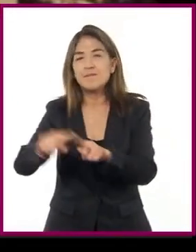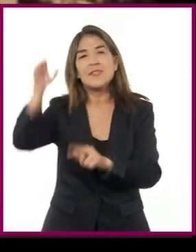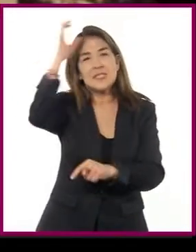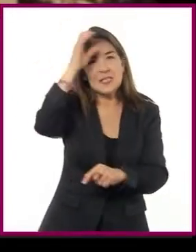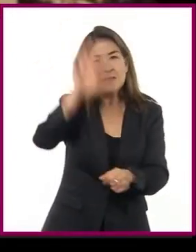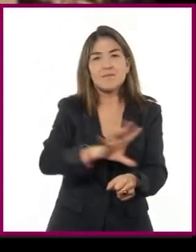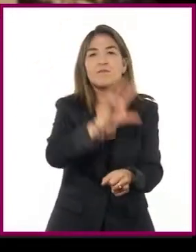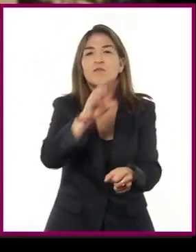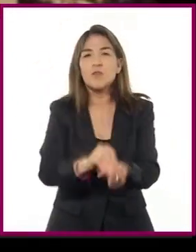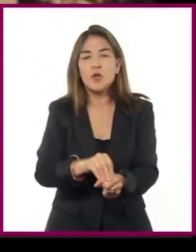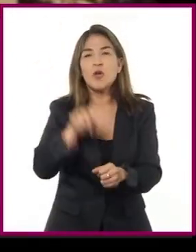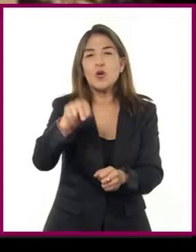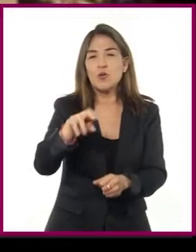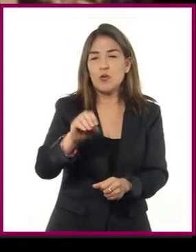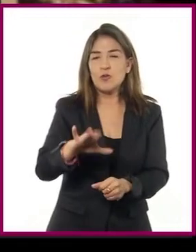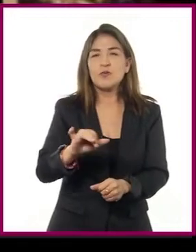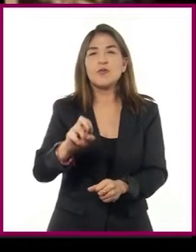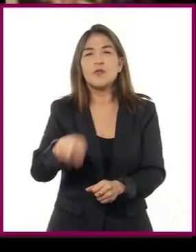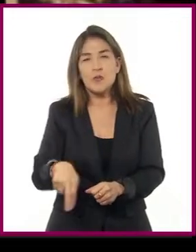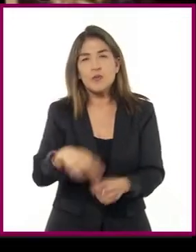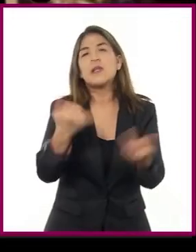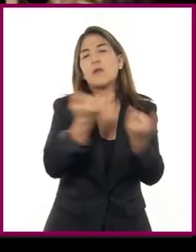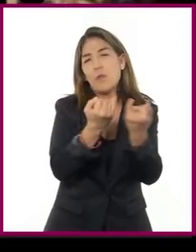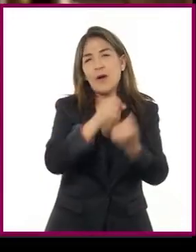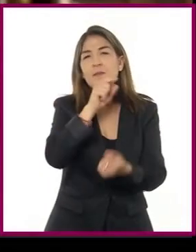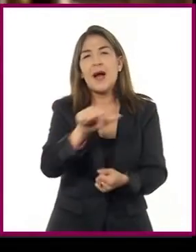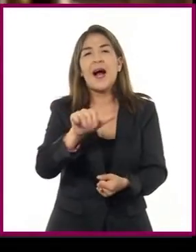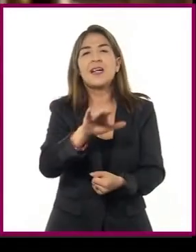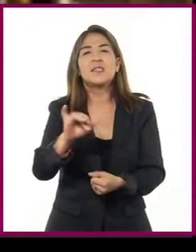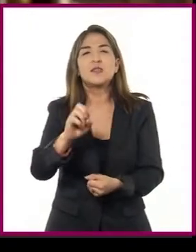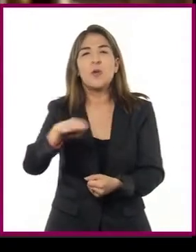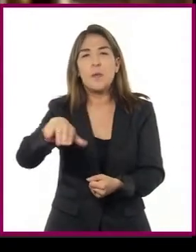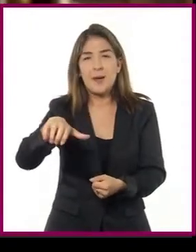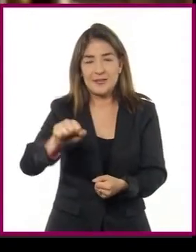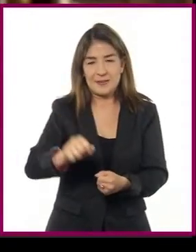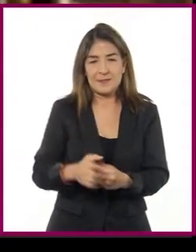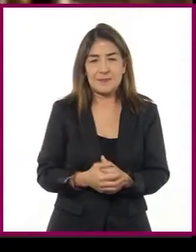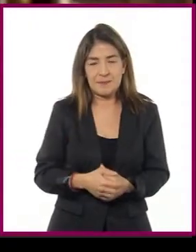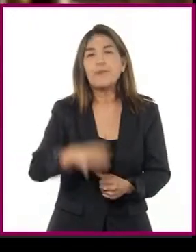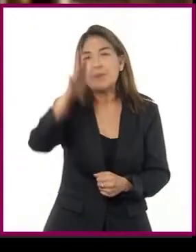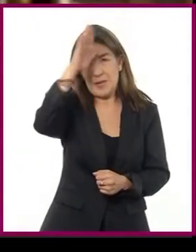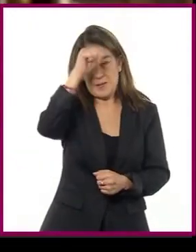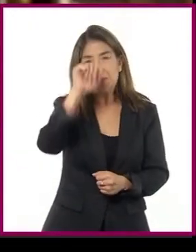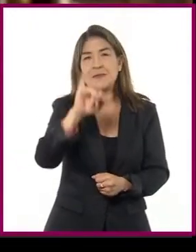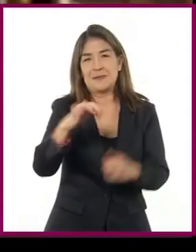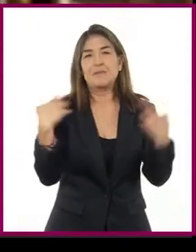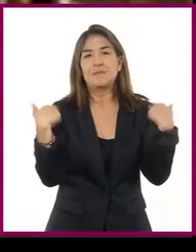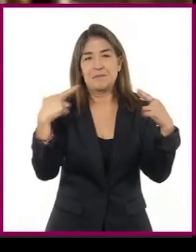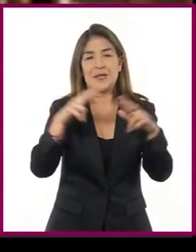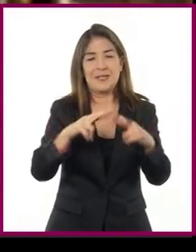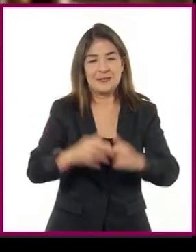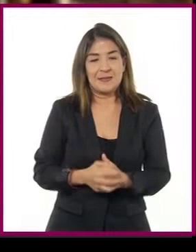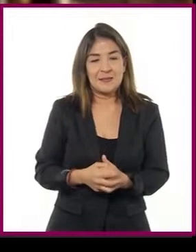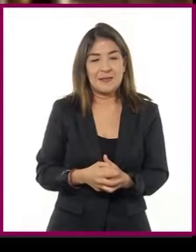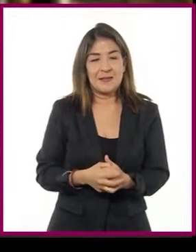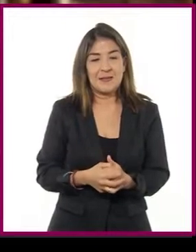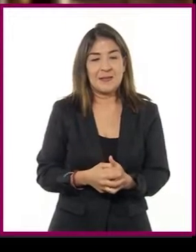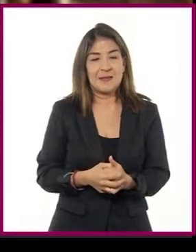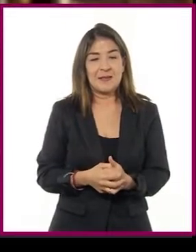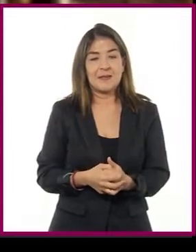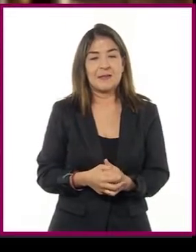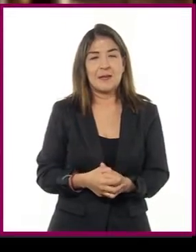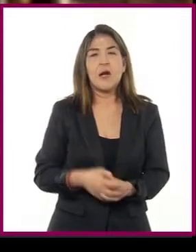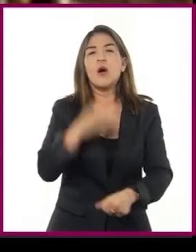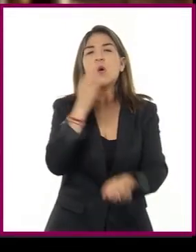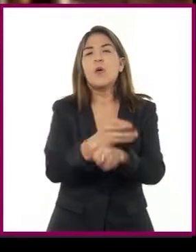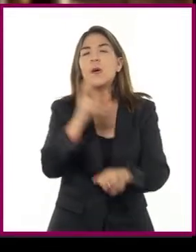que llamas nociones comunes o axiomas. De acuerdo, profesor Valentín.